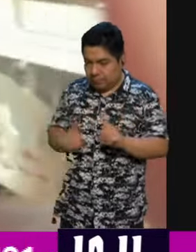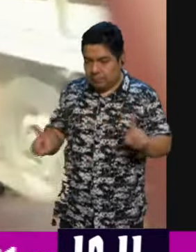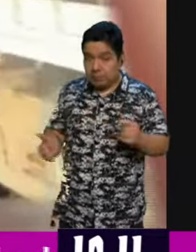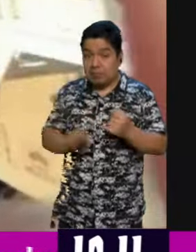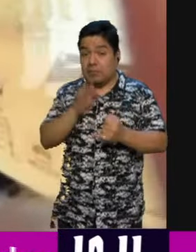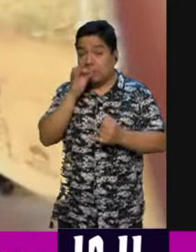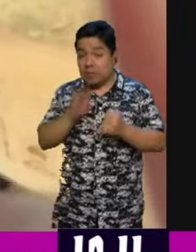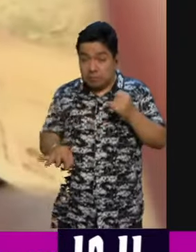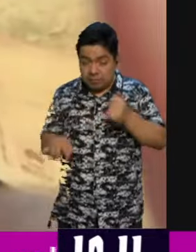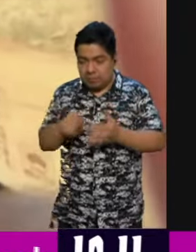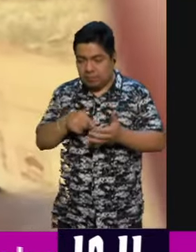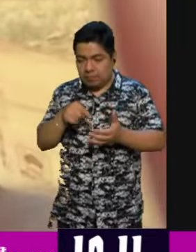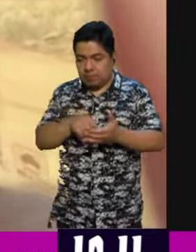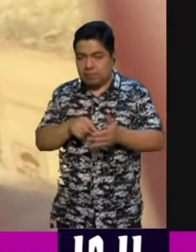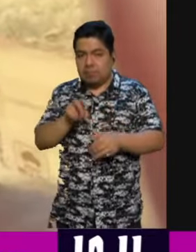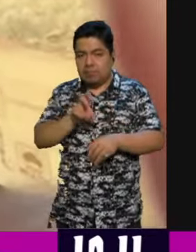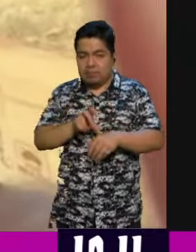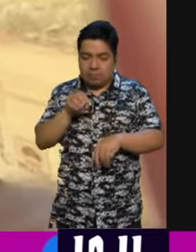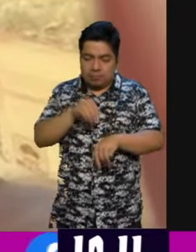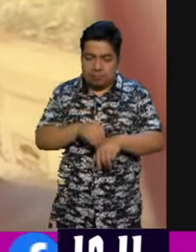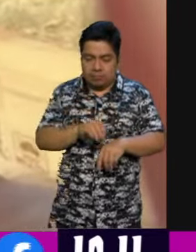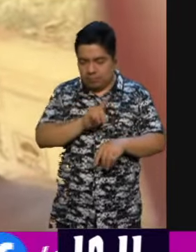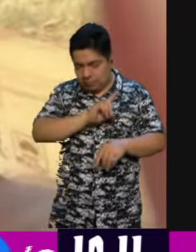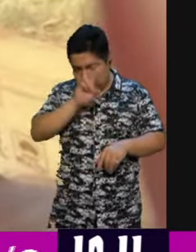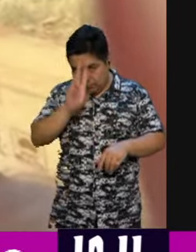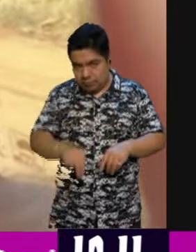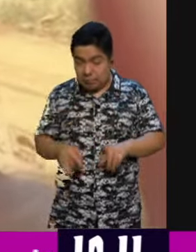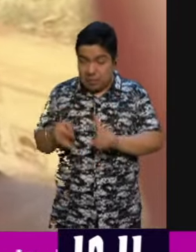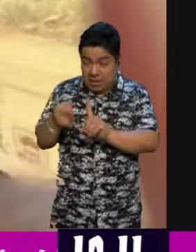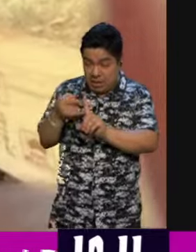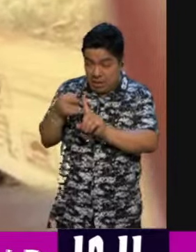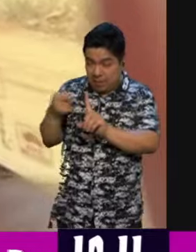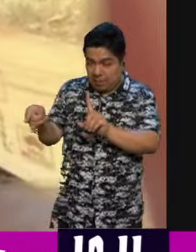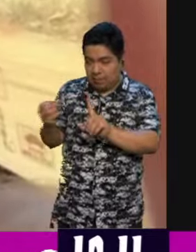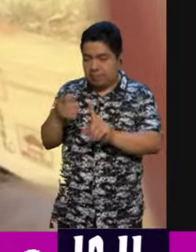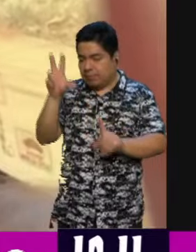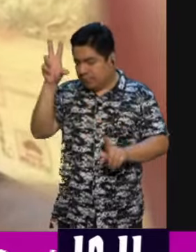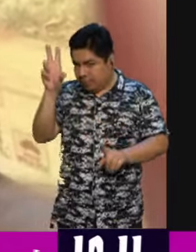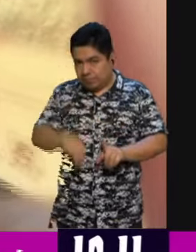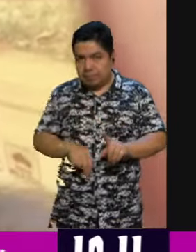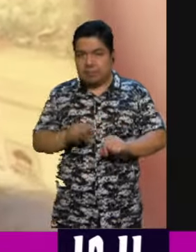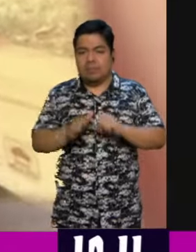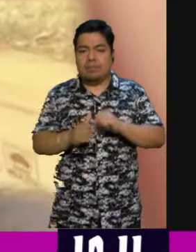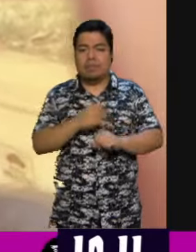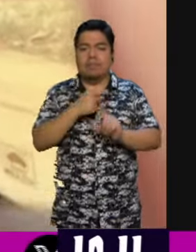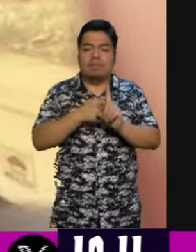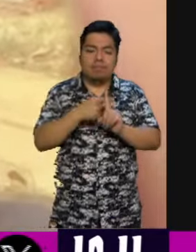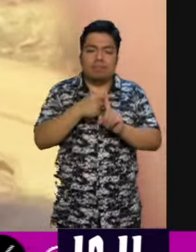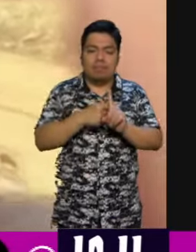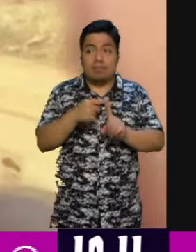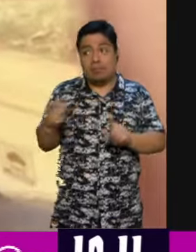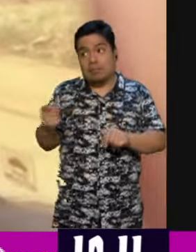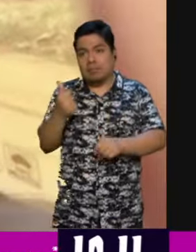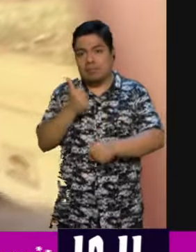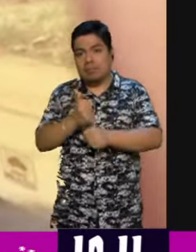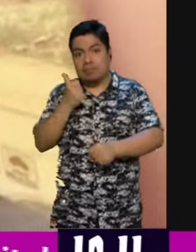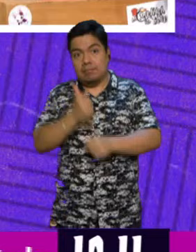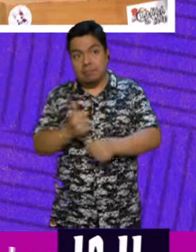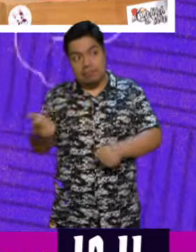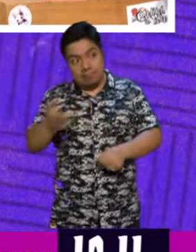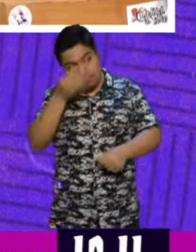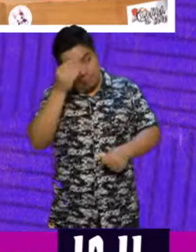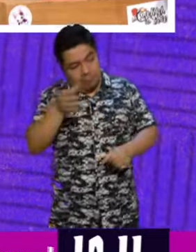el último lugar donde los deben de poner. ¿Sí? Ok, la puerta no, porque les varía la temperatura. Ah, eso díganselo a mi abuelita, a ver si